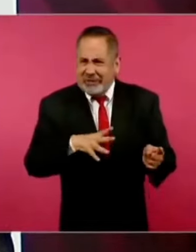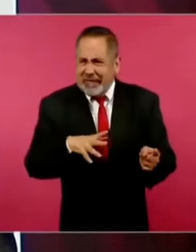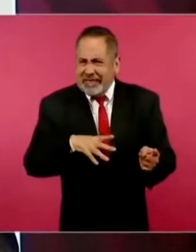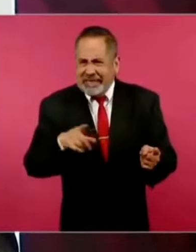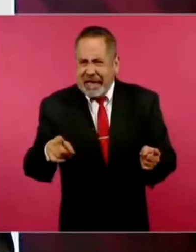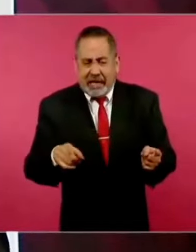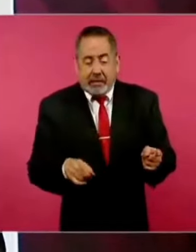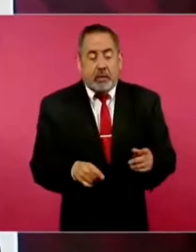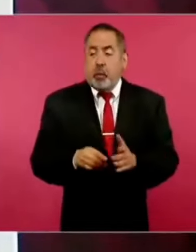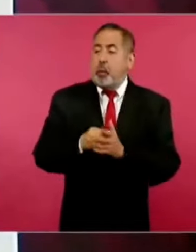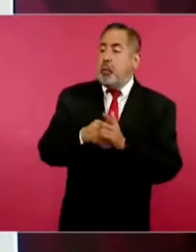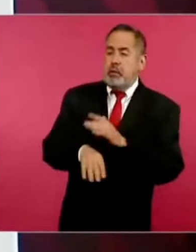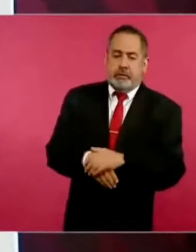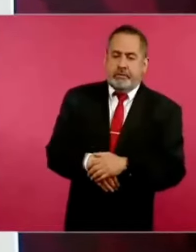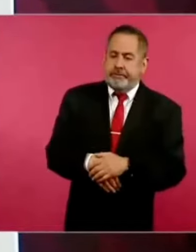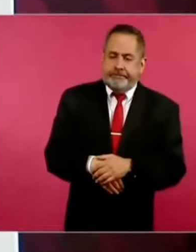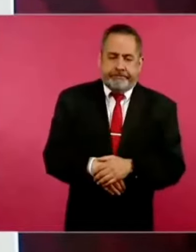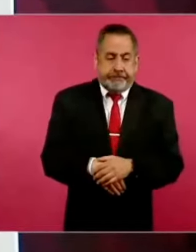al búnker.